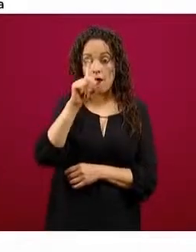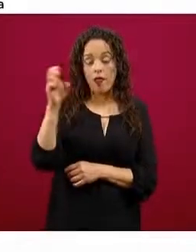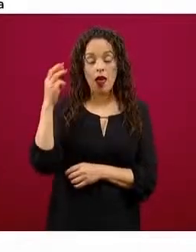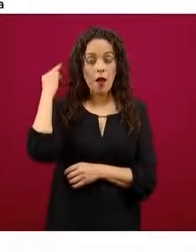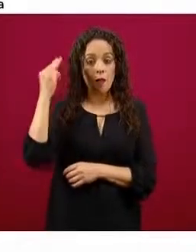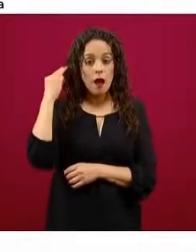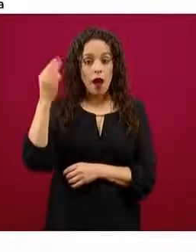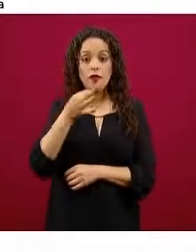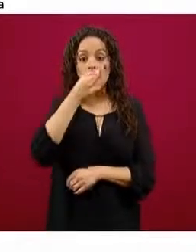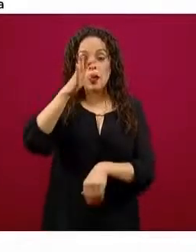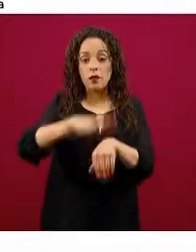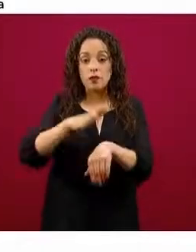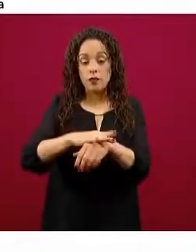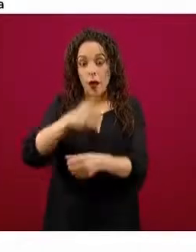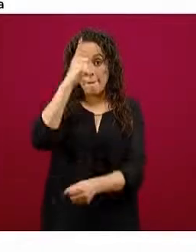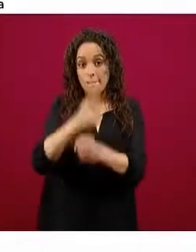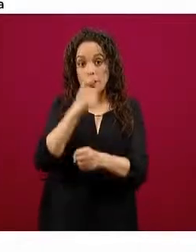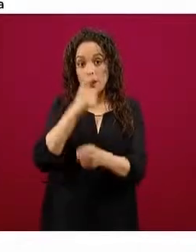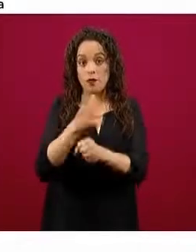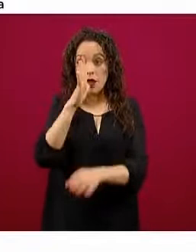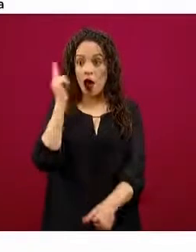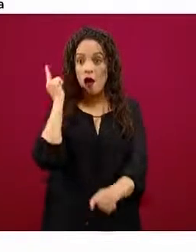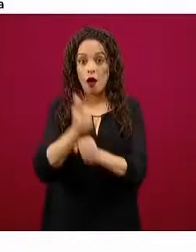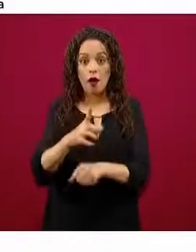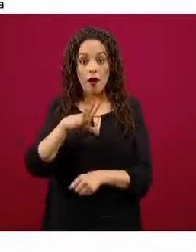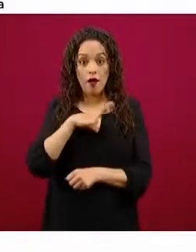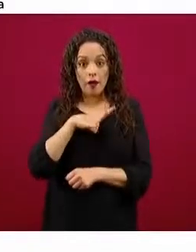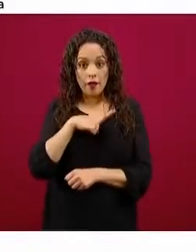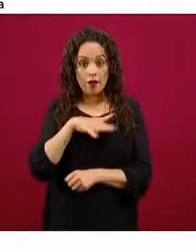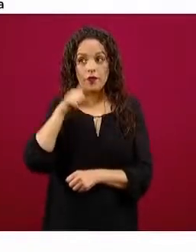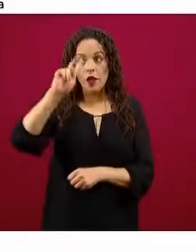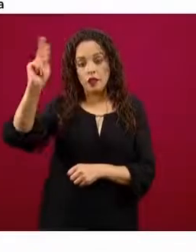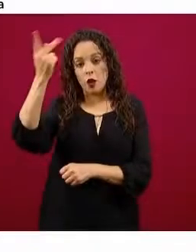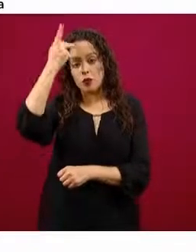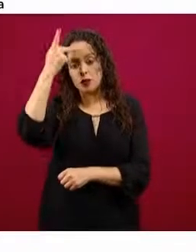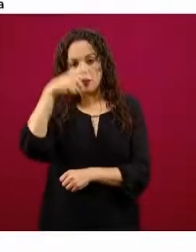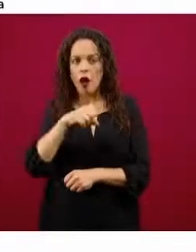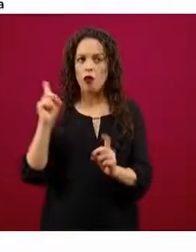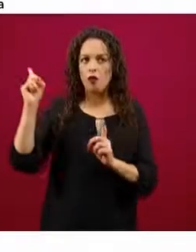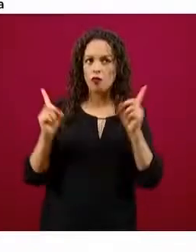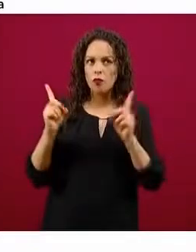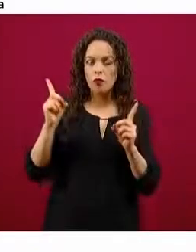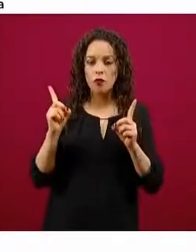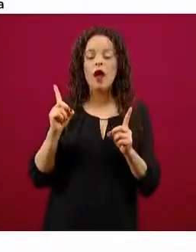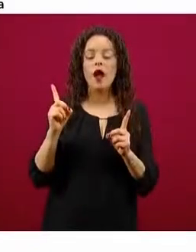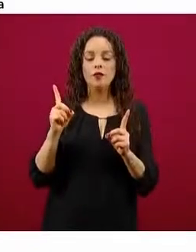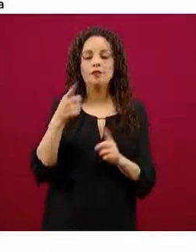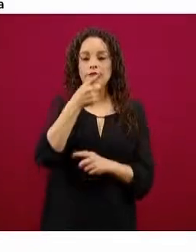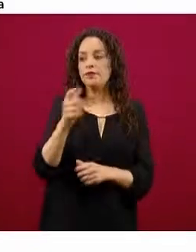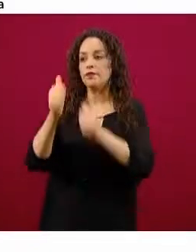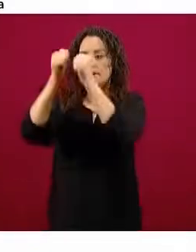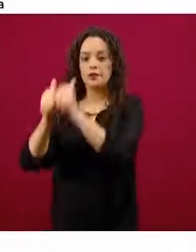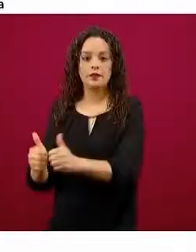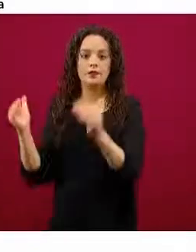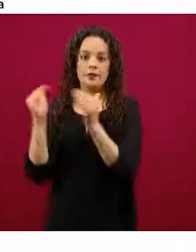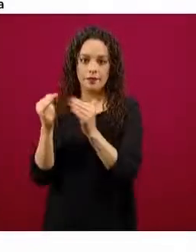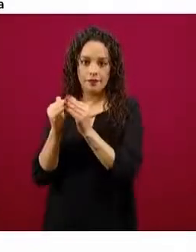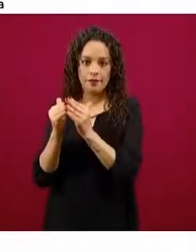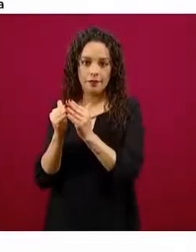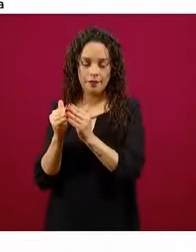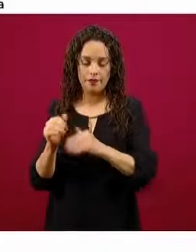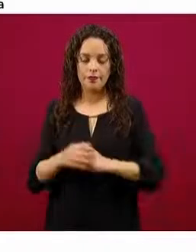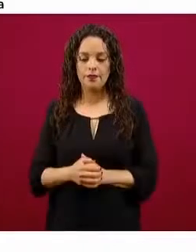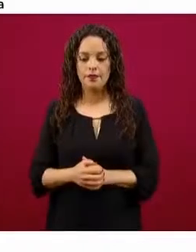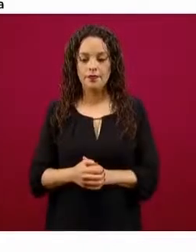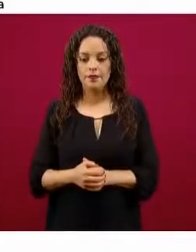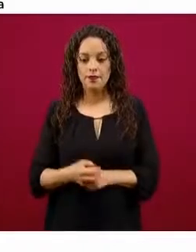primer caso, les decía en San Luis Potosí, fue un sospechoso y se manejó de manera ambulatoria. El 31 de marzo se notifica el